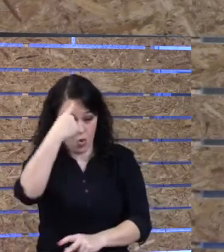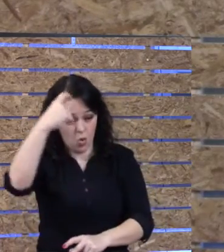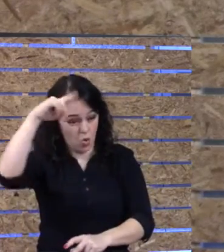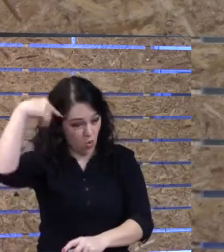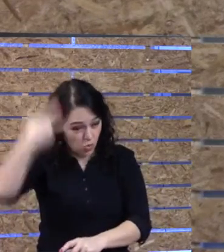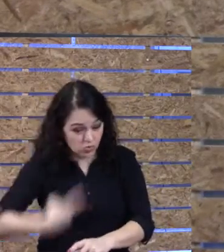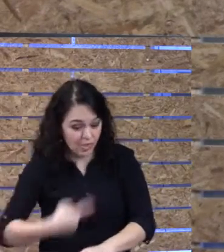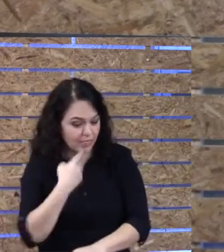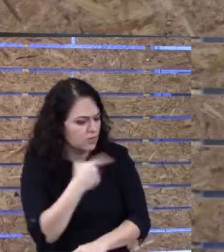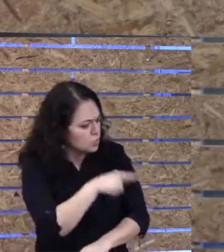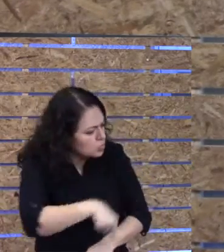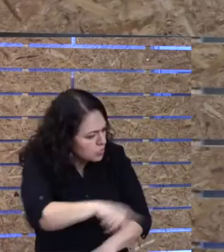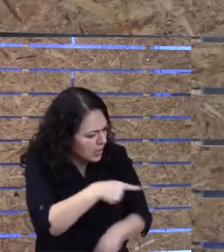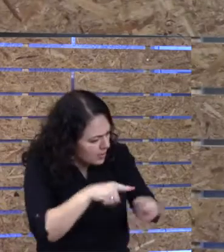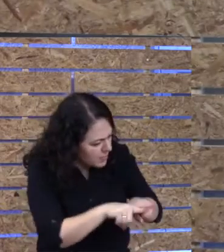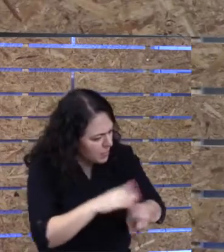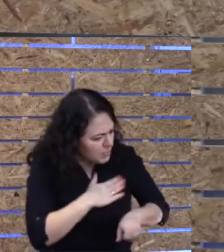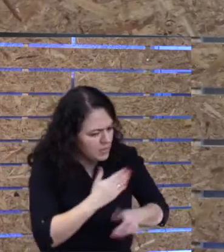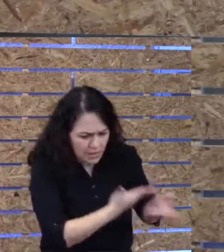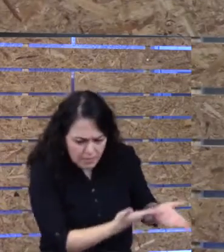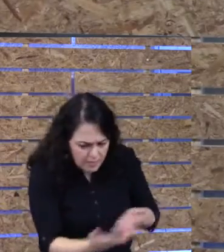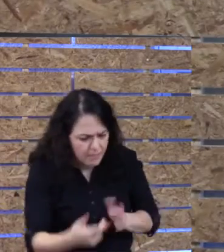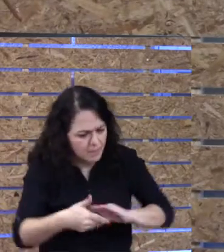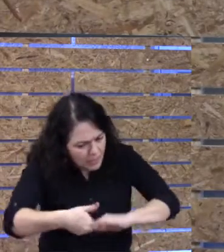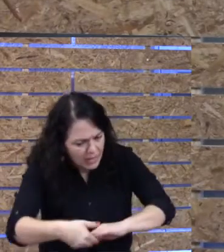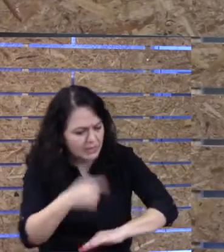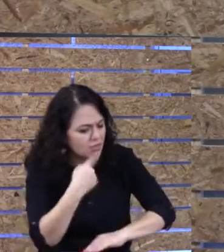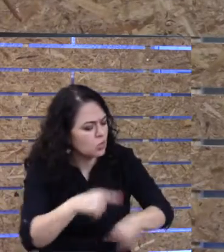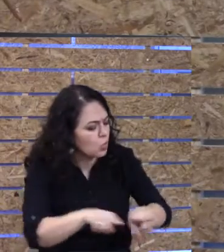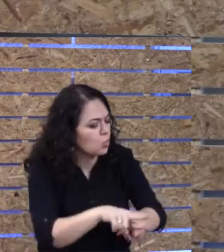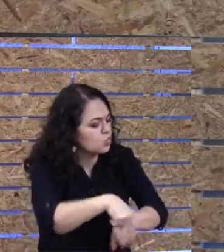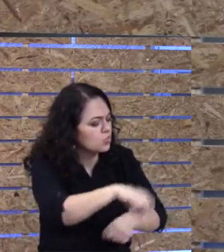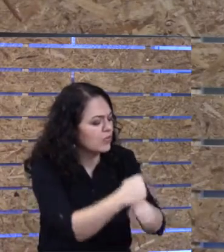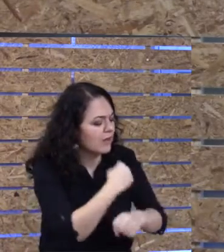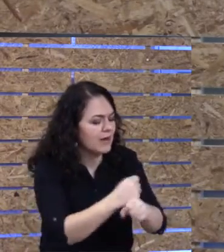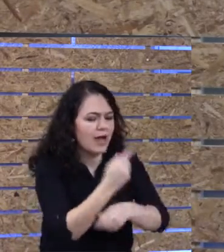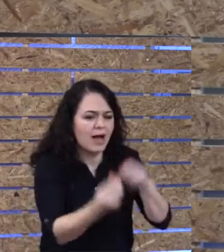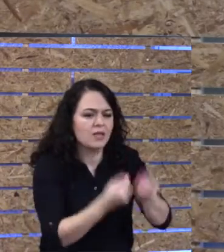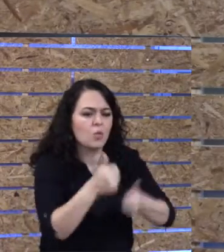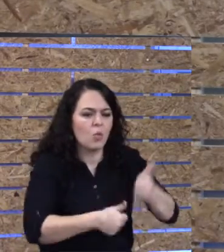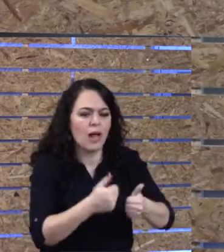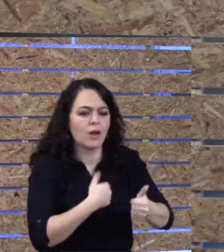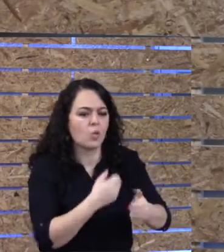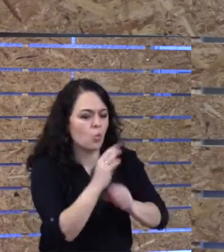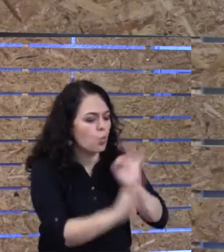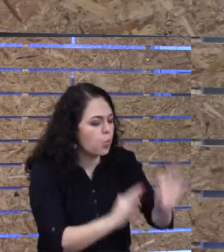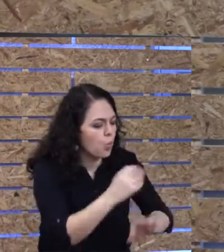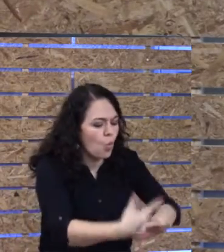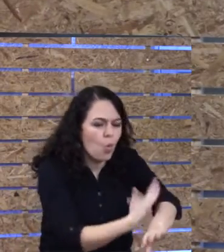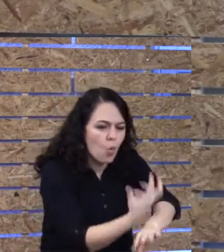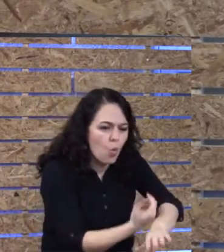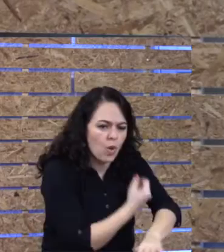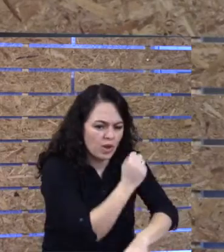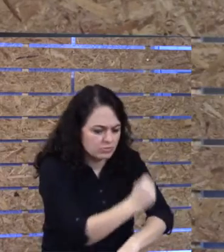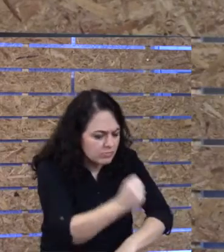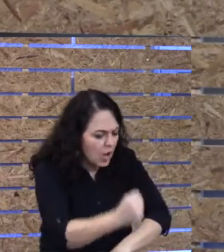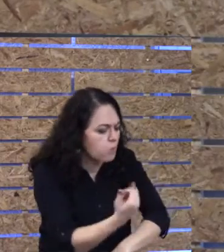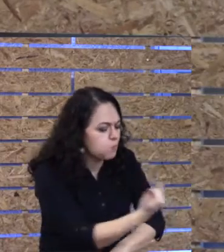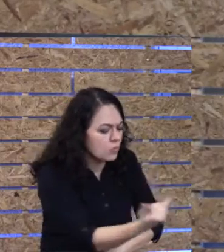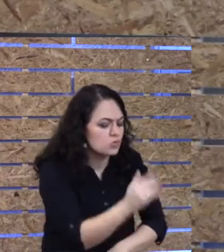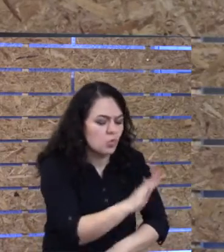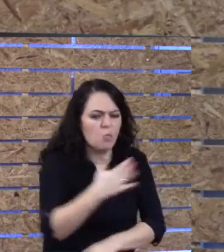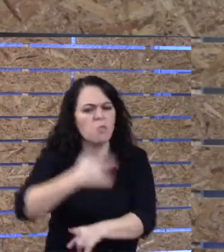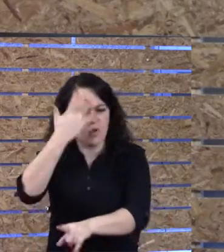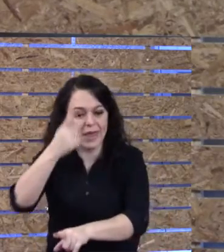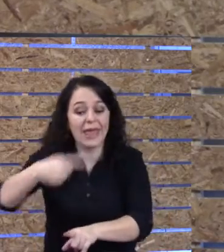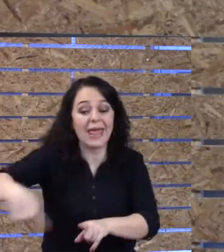de Israel es llamado en el libro de los Salmos y en otros lugares el pueblo del prado del Señor. Los